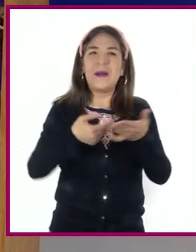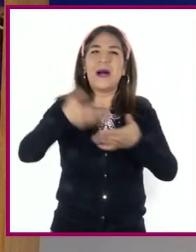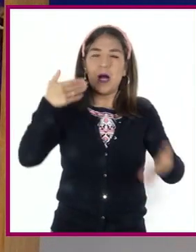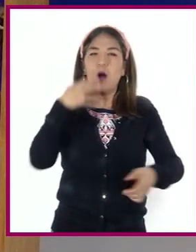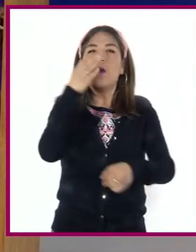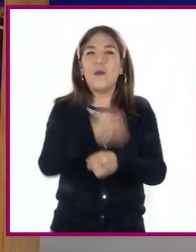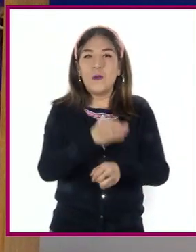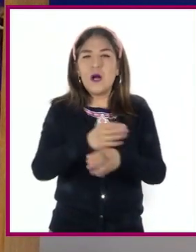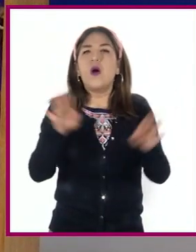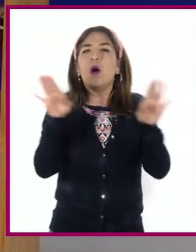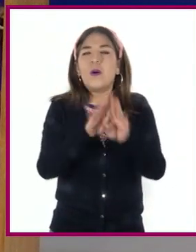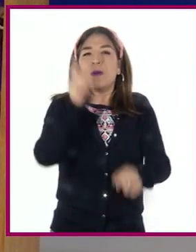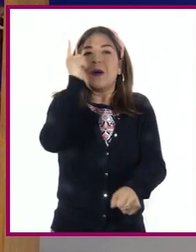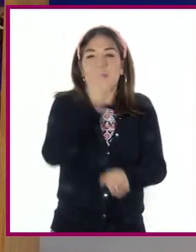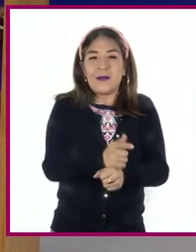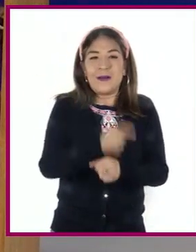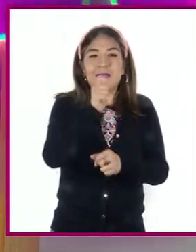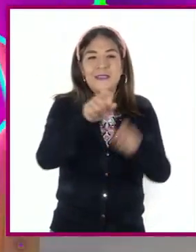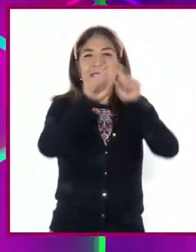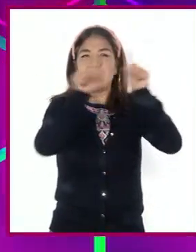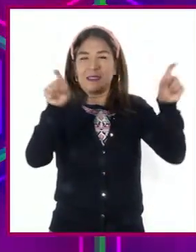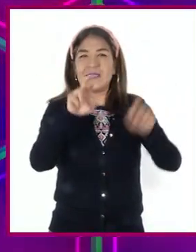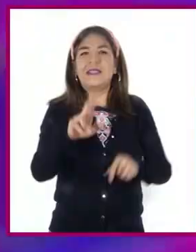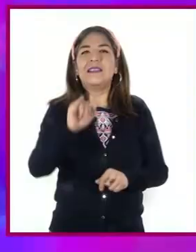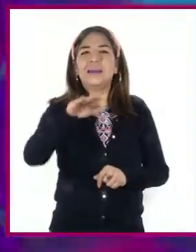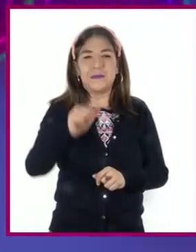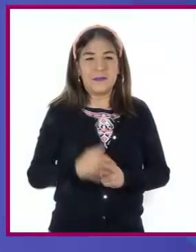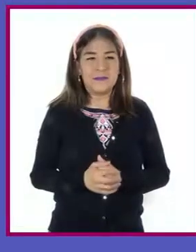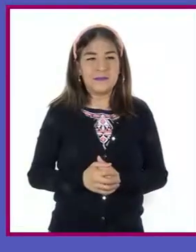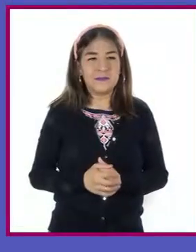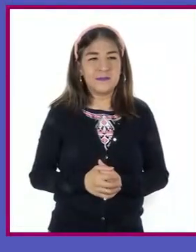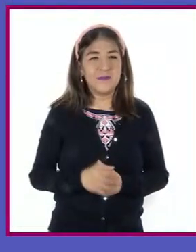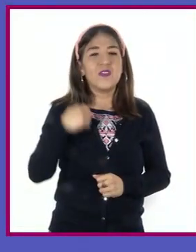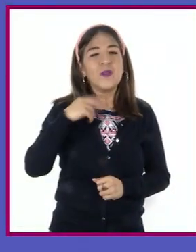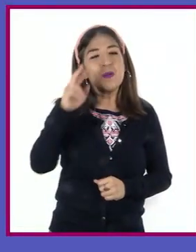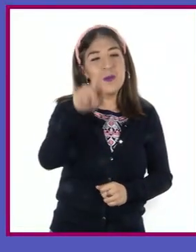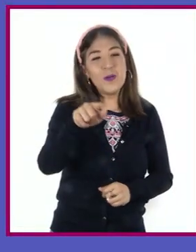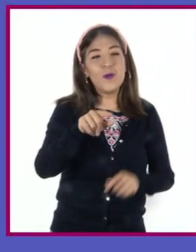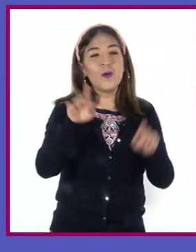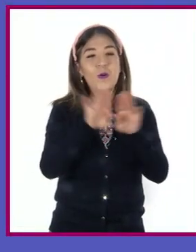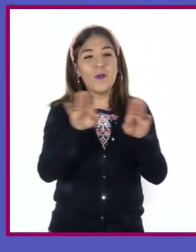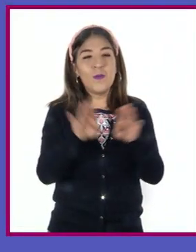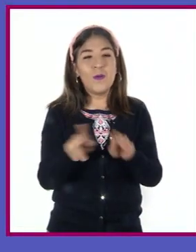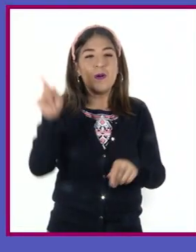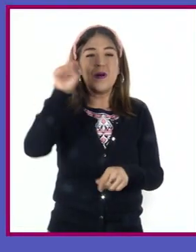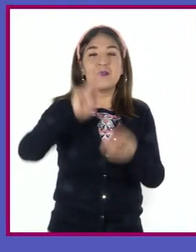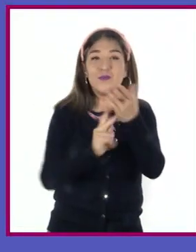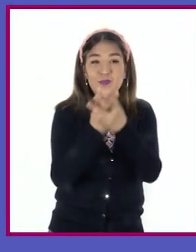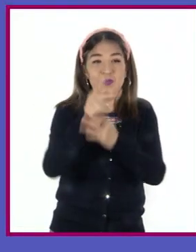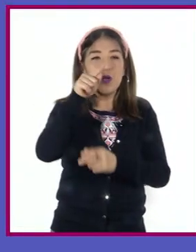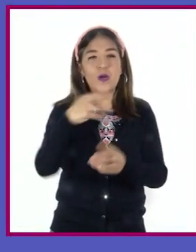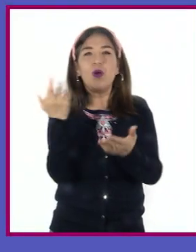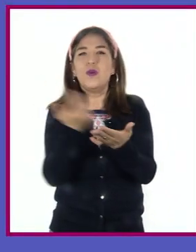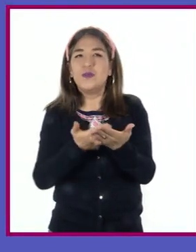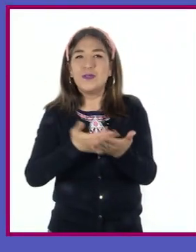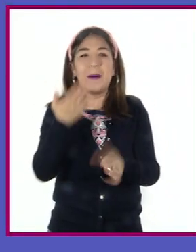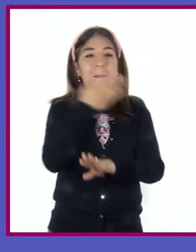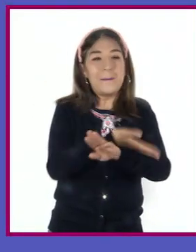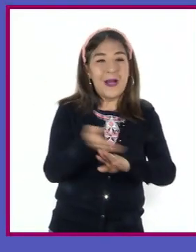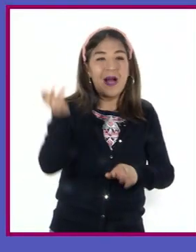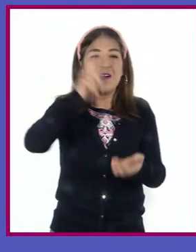luna en la oscuridad. Resucitó de las cenizas cual ave fénix. Analicemos la